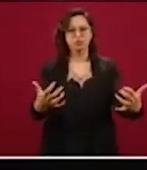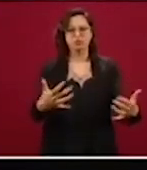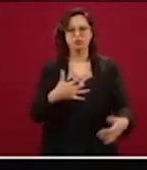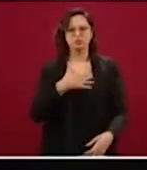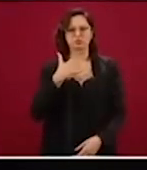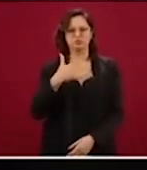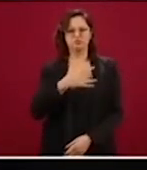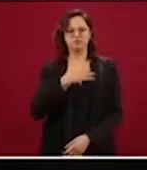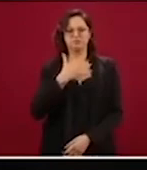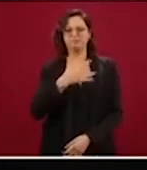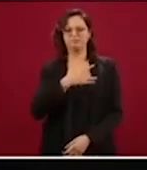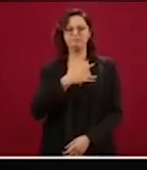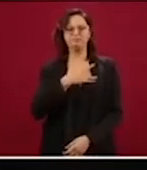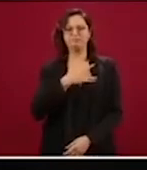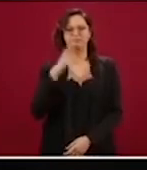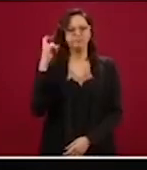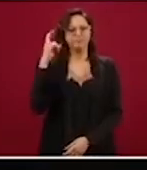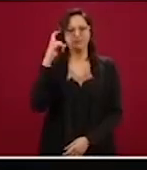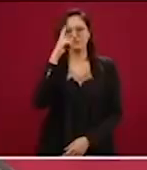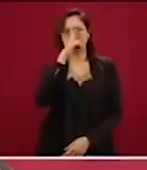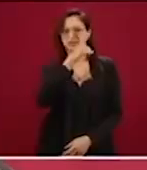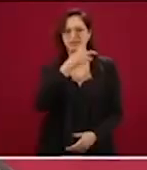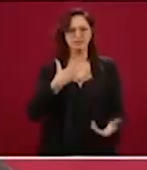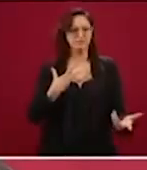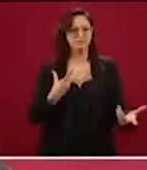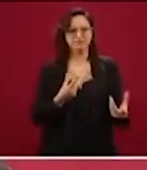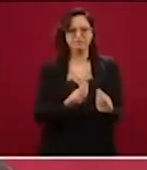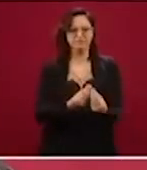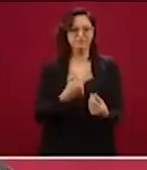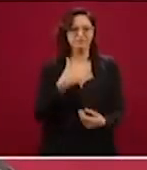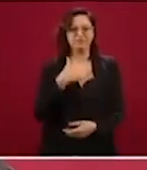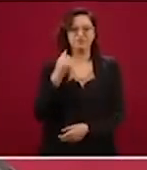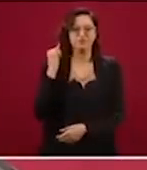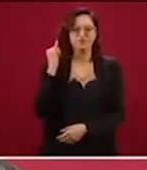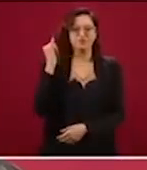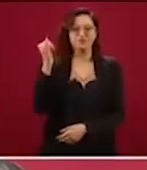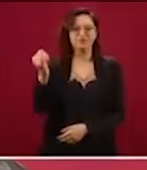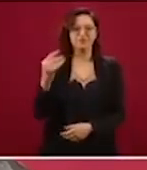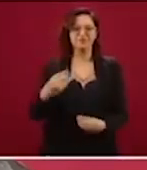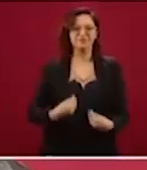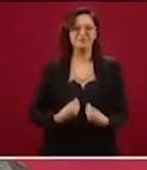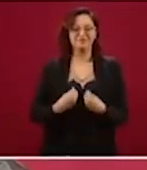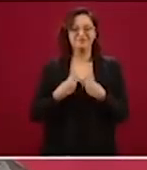para verlos, pero ni modo, que voy a hacer. Así llegué, pues